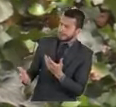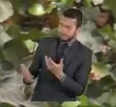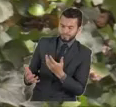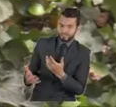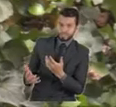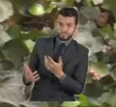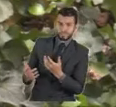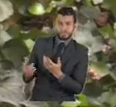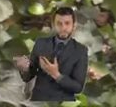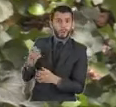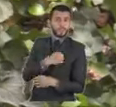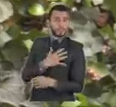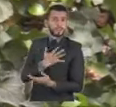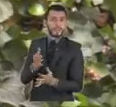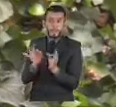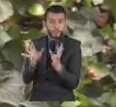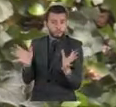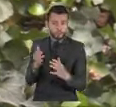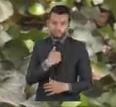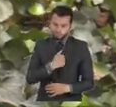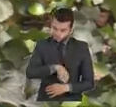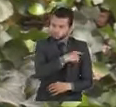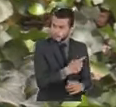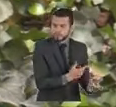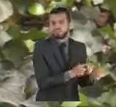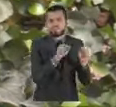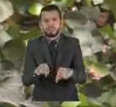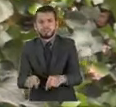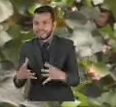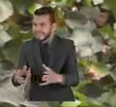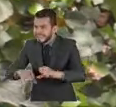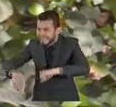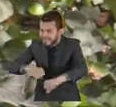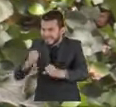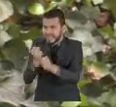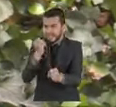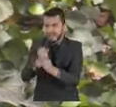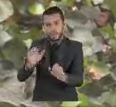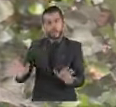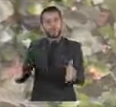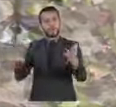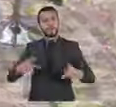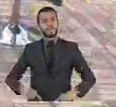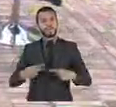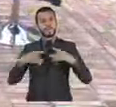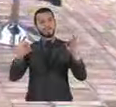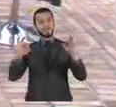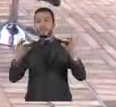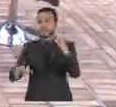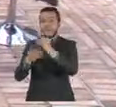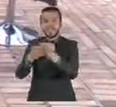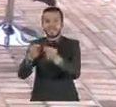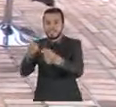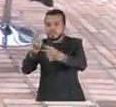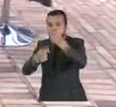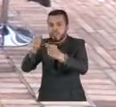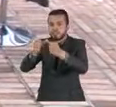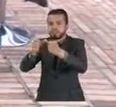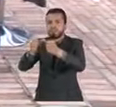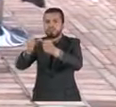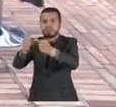presentan para la promoción del desarrollo sostenible, la calidad de vida de la ciudad y de mediano plazo